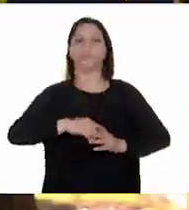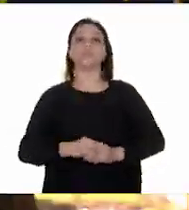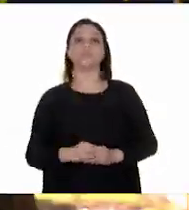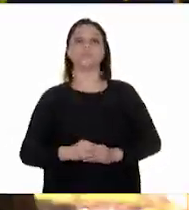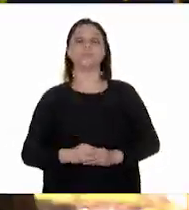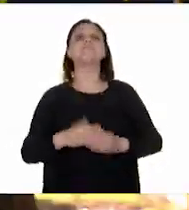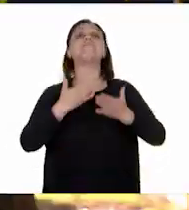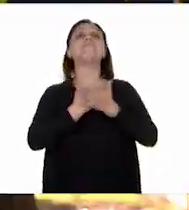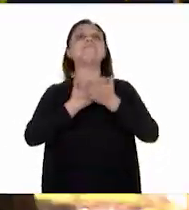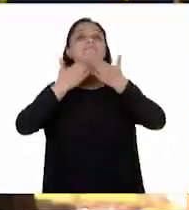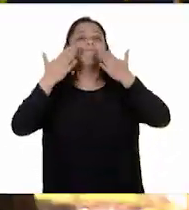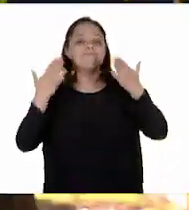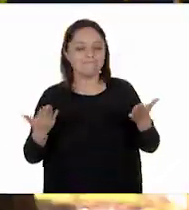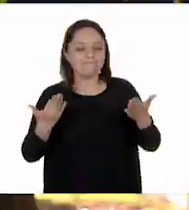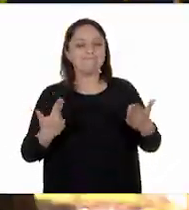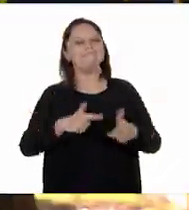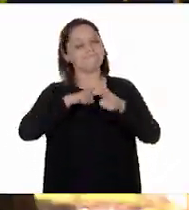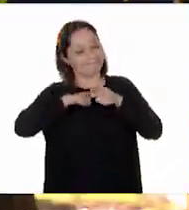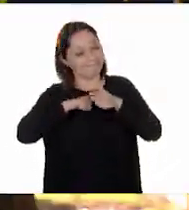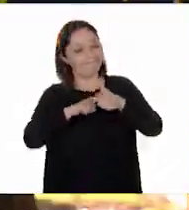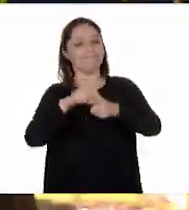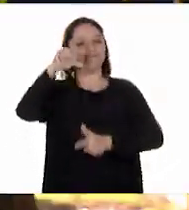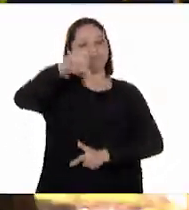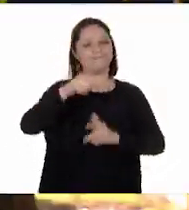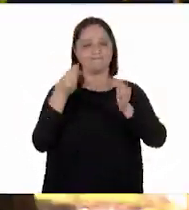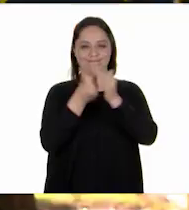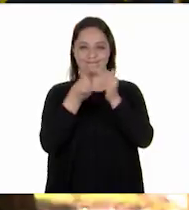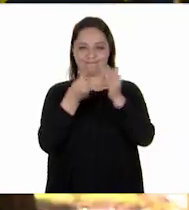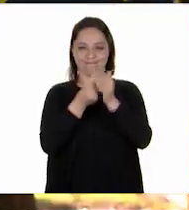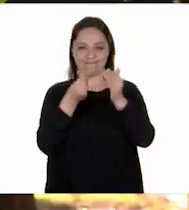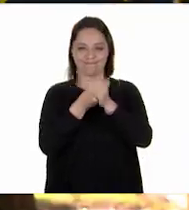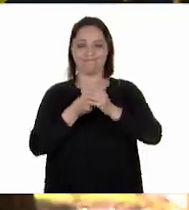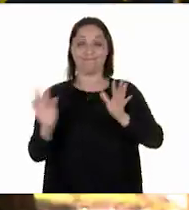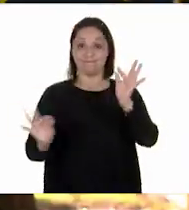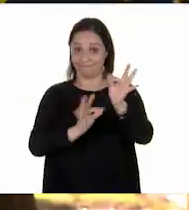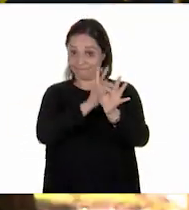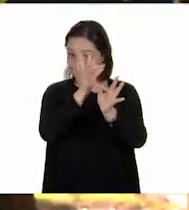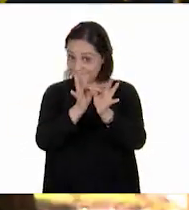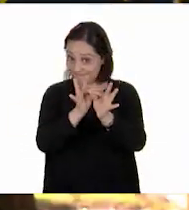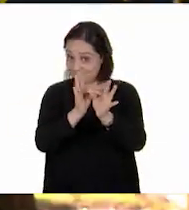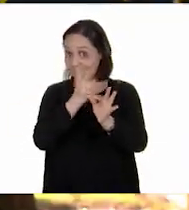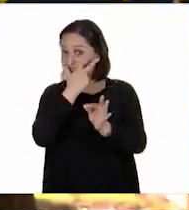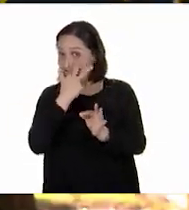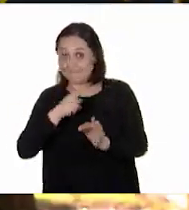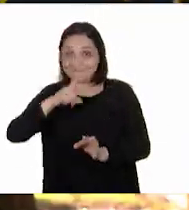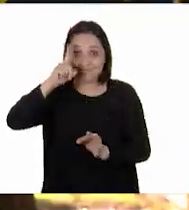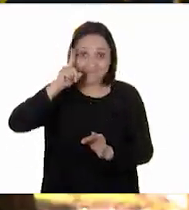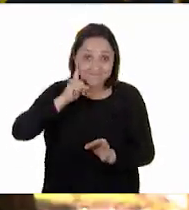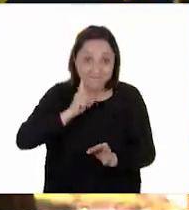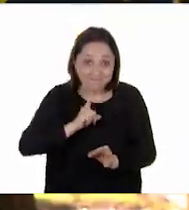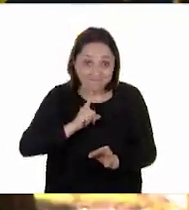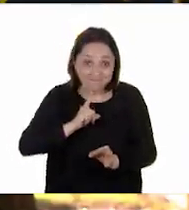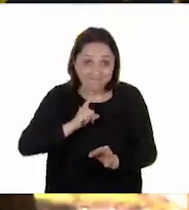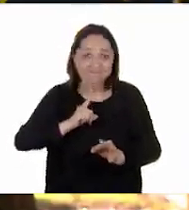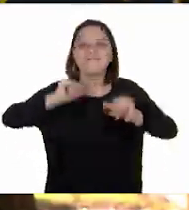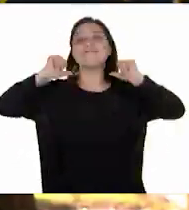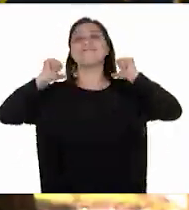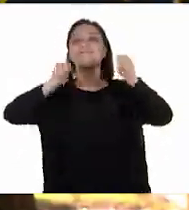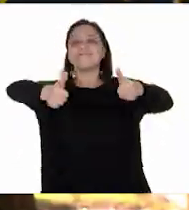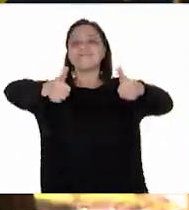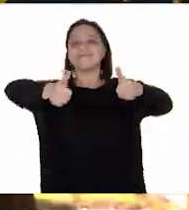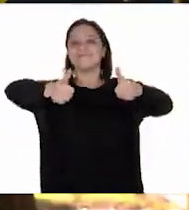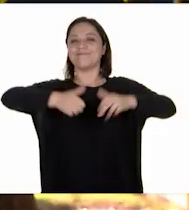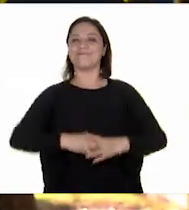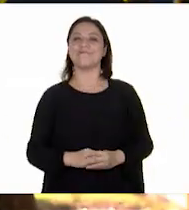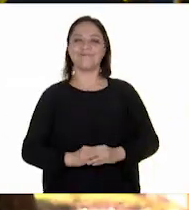Ahora es momento de seguir con el programa de hoy. ¿Listas? ¿Listos? ¡Muy